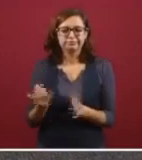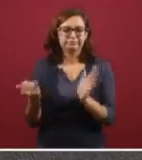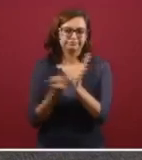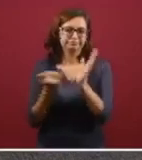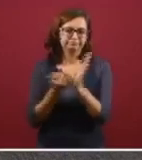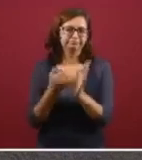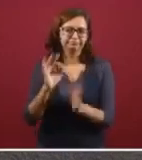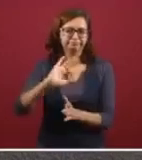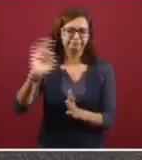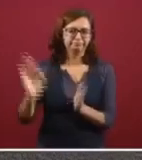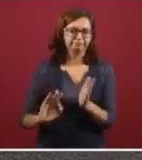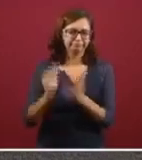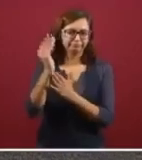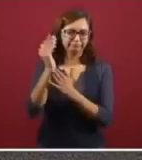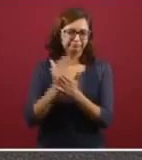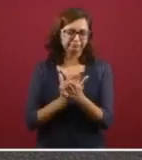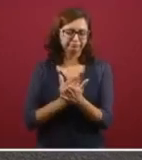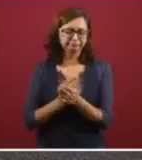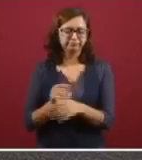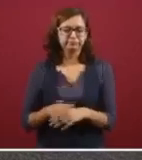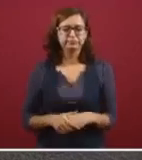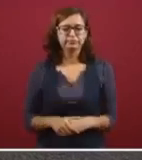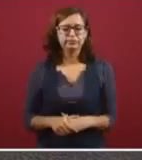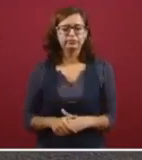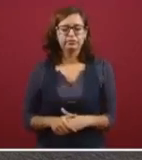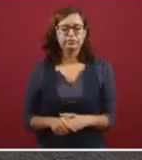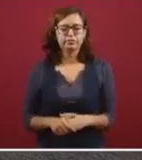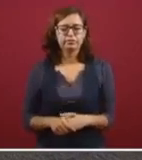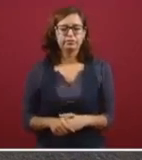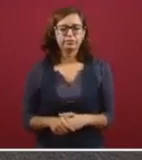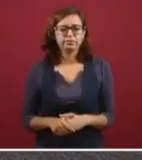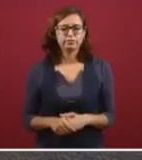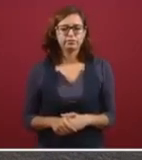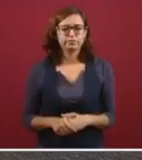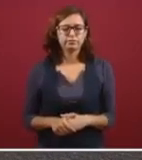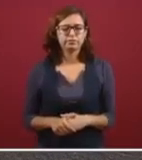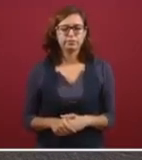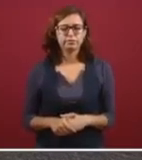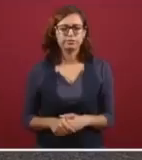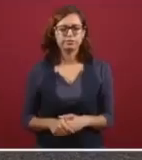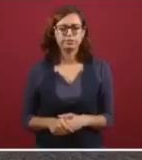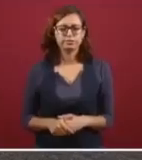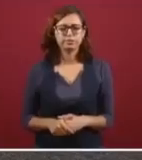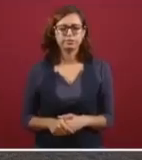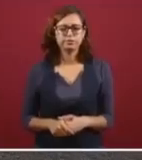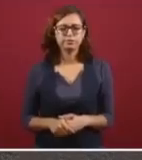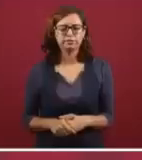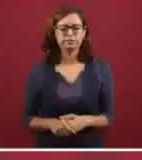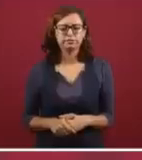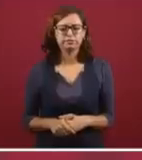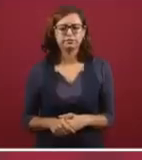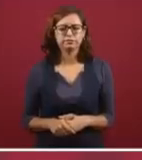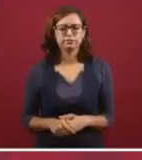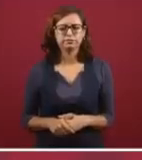interés más bajas, y se puede hacer esto porque